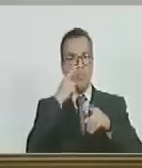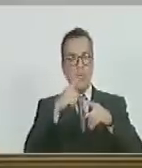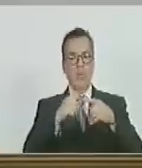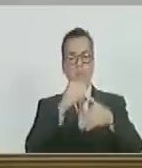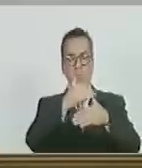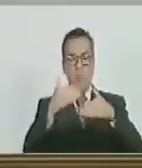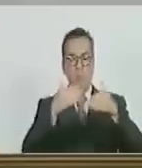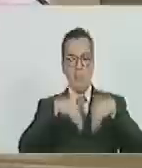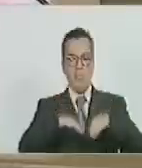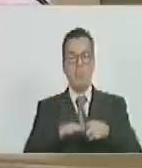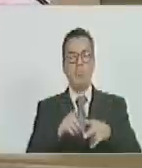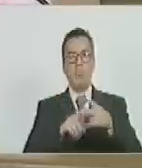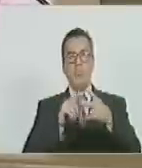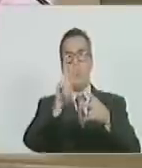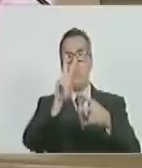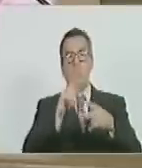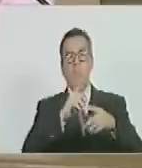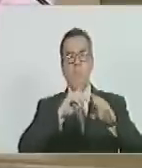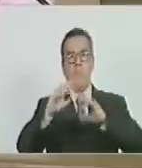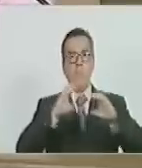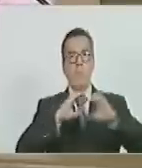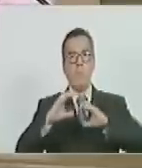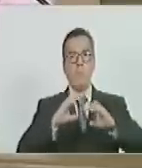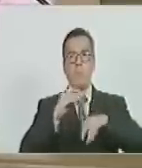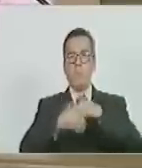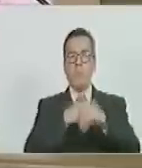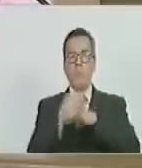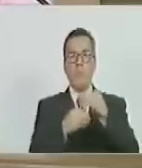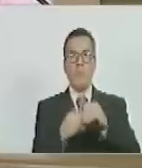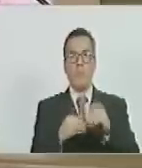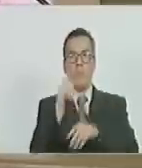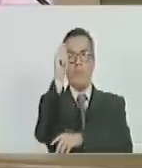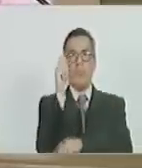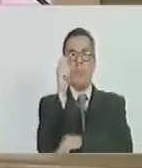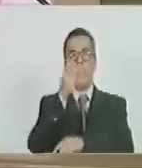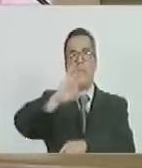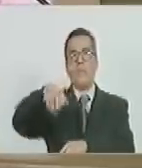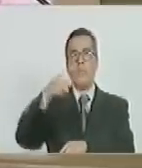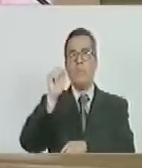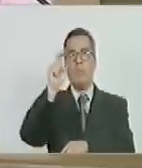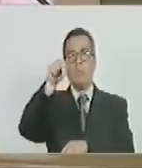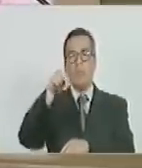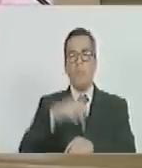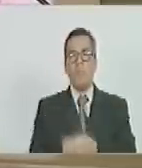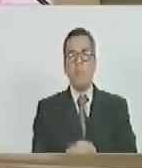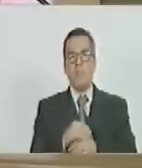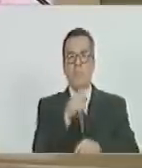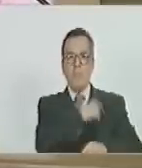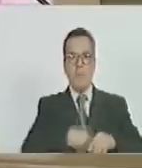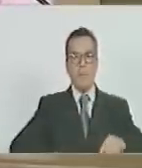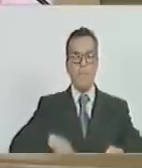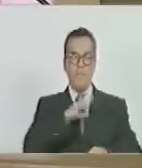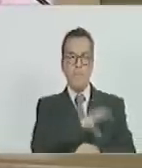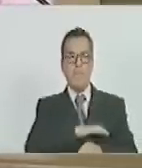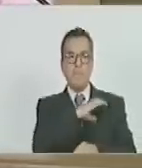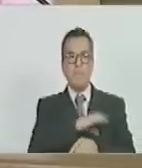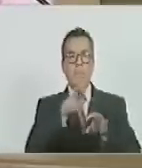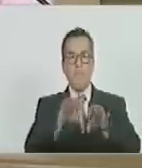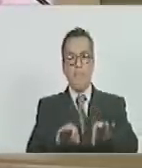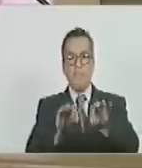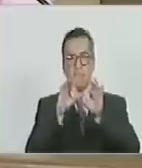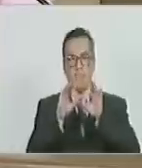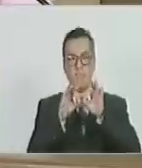subsecretaria. Siguiente. Punto número 2. Comunicación suscrita por el diputado Juan Carlos Alemán, presidente de la Comisión Especial